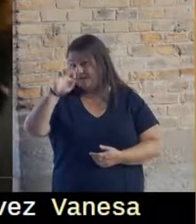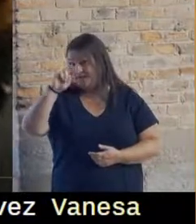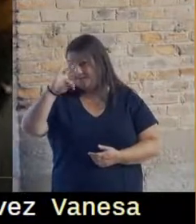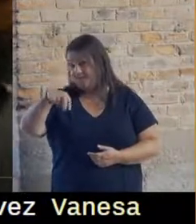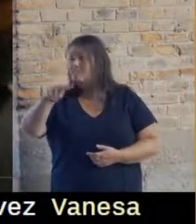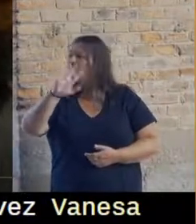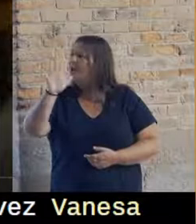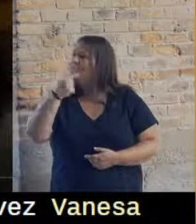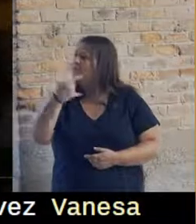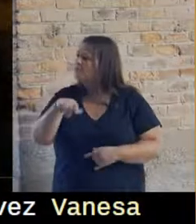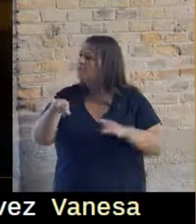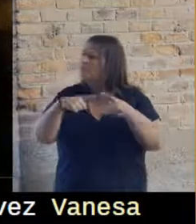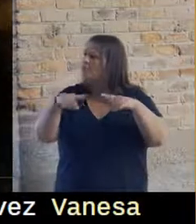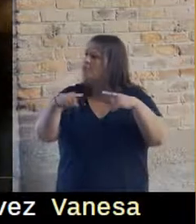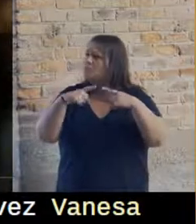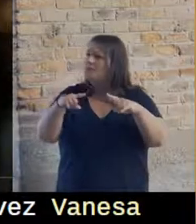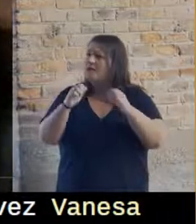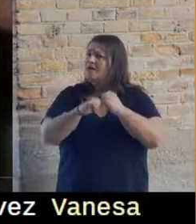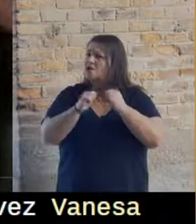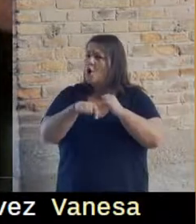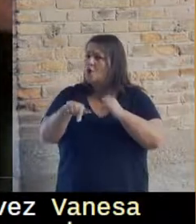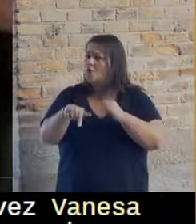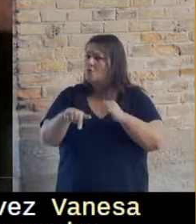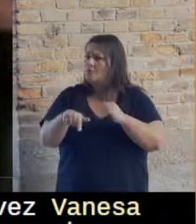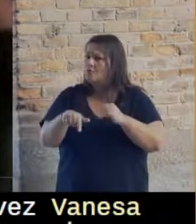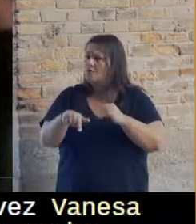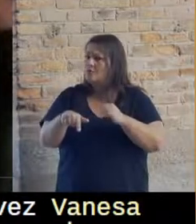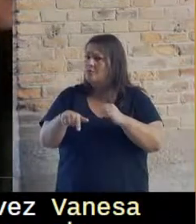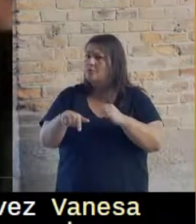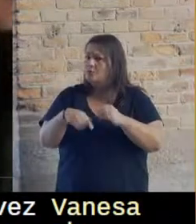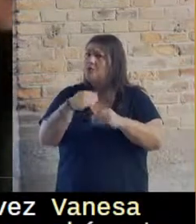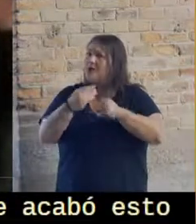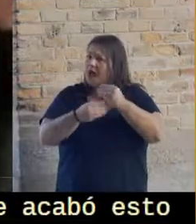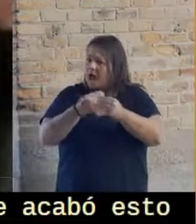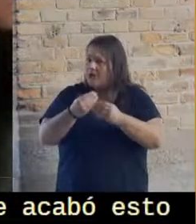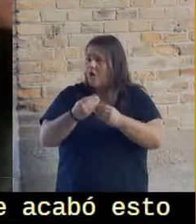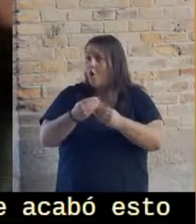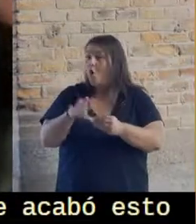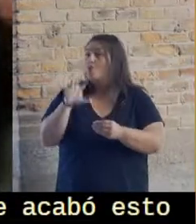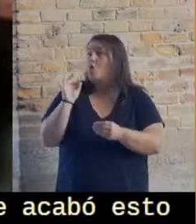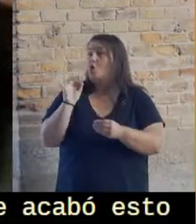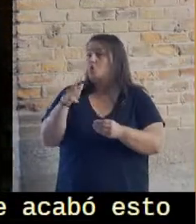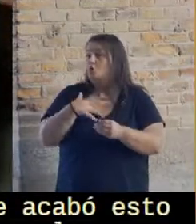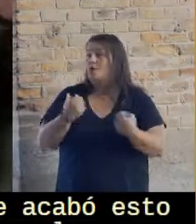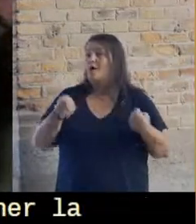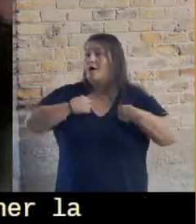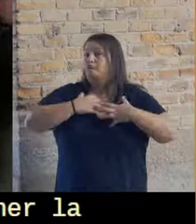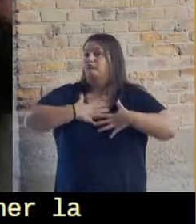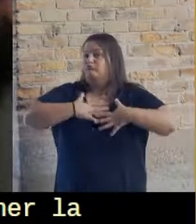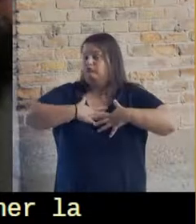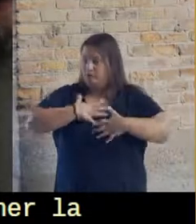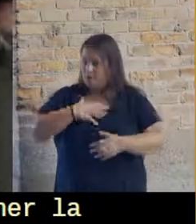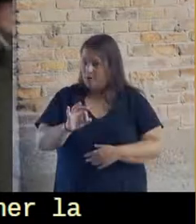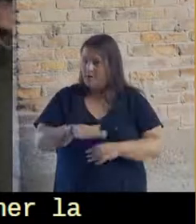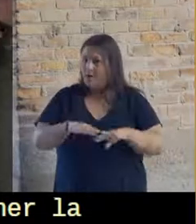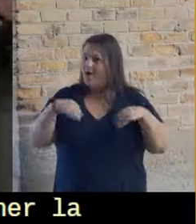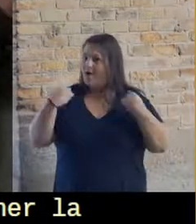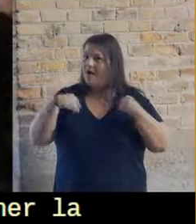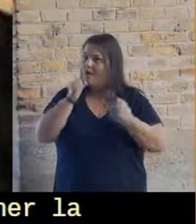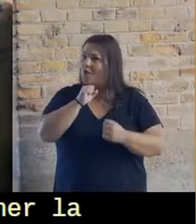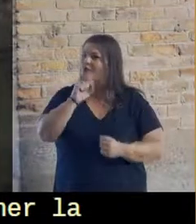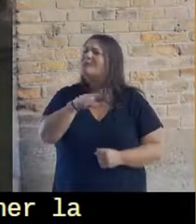que eston Music Festival lleve a cabo esto Bueno pues esta posibilidad de que te puedas poner la mochila vibratoria para disfrutar